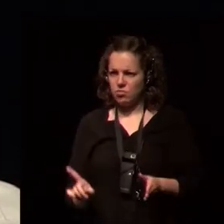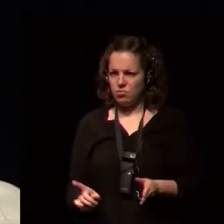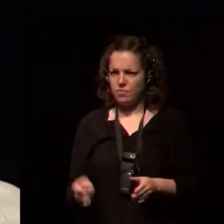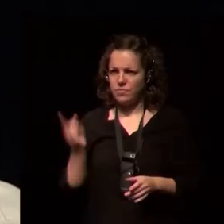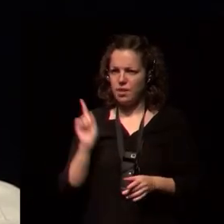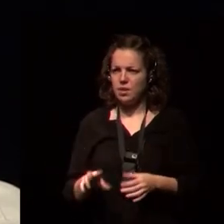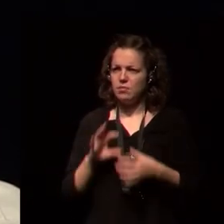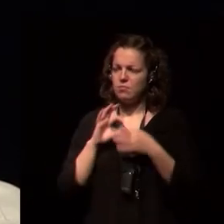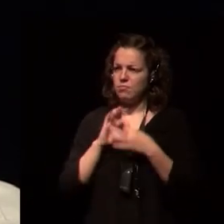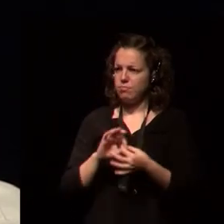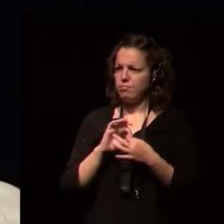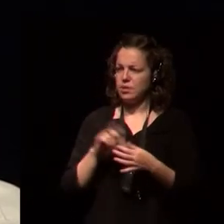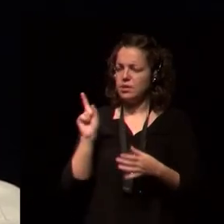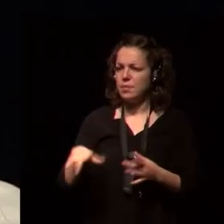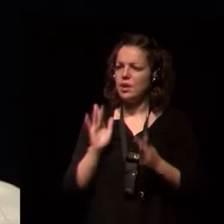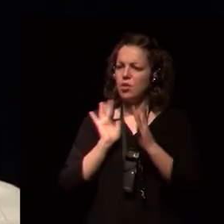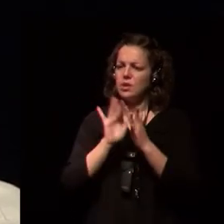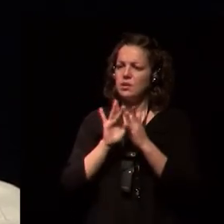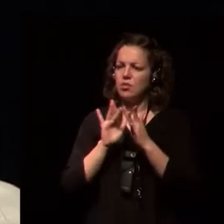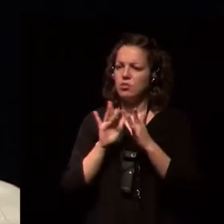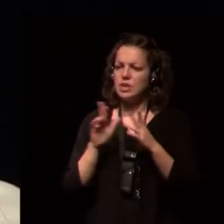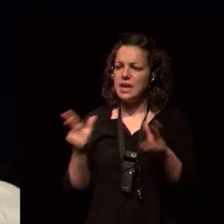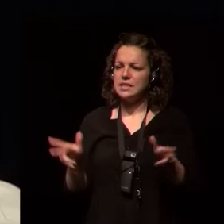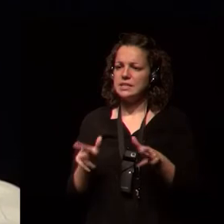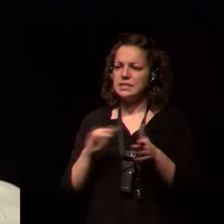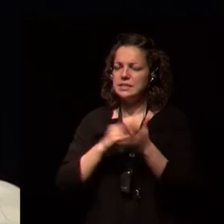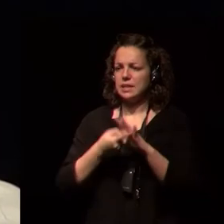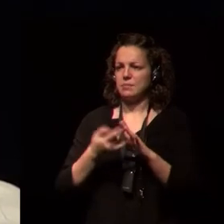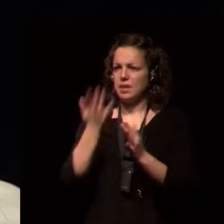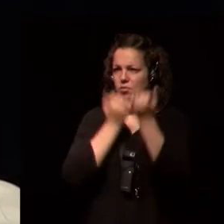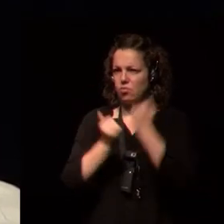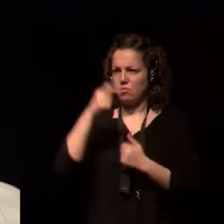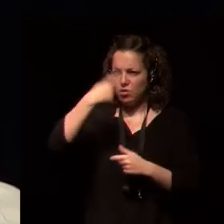incluida su relación con el sistema económico donde vivimos.